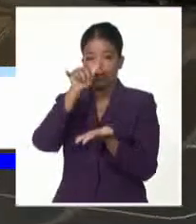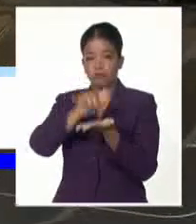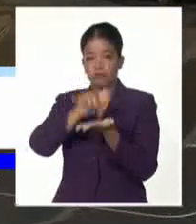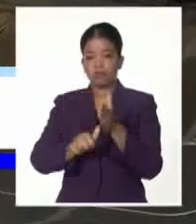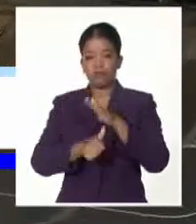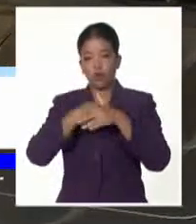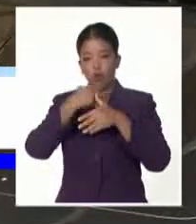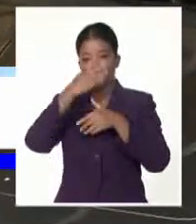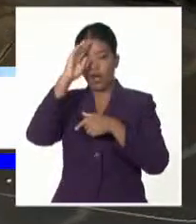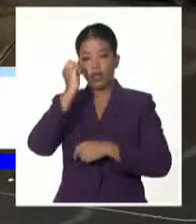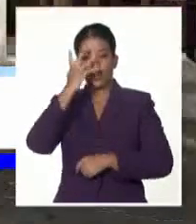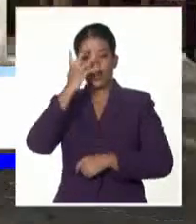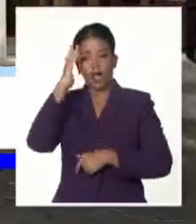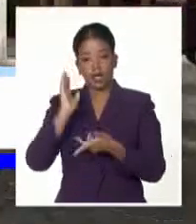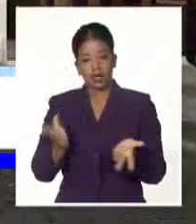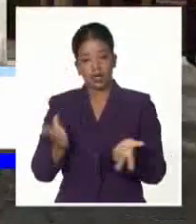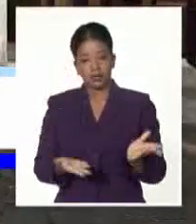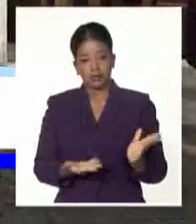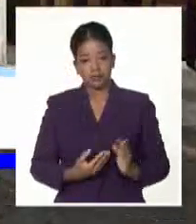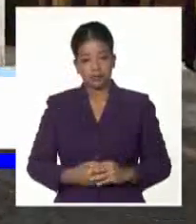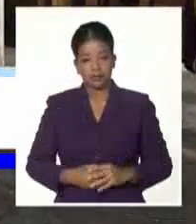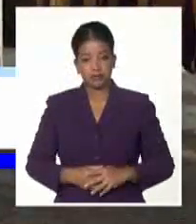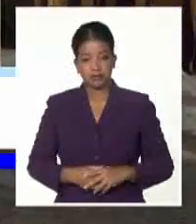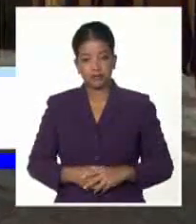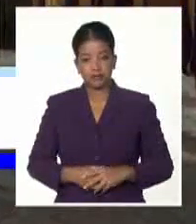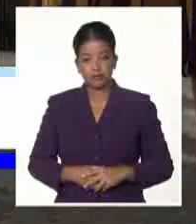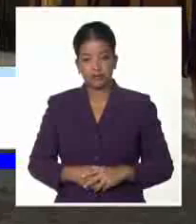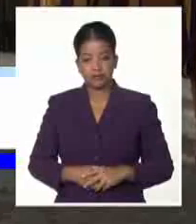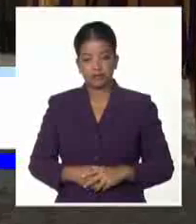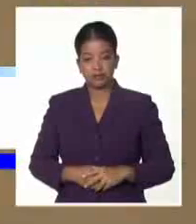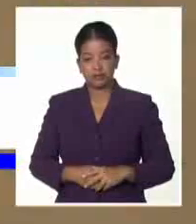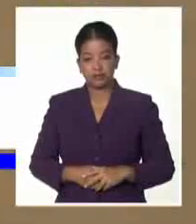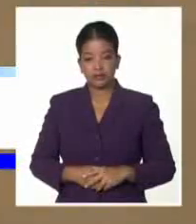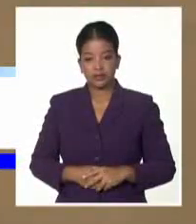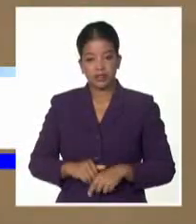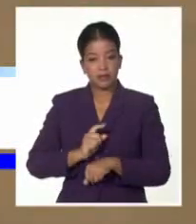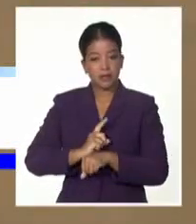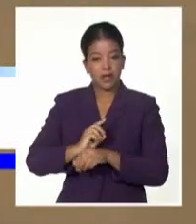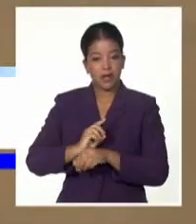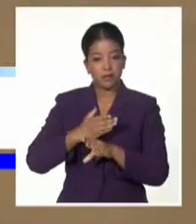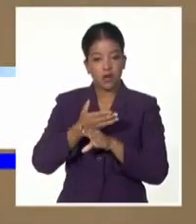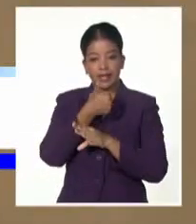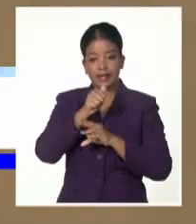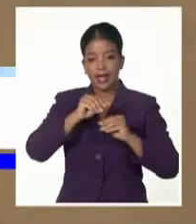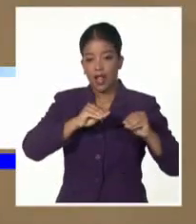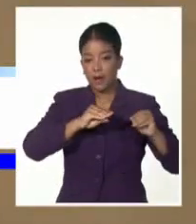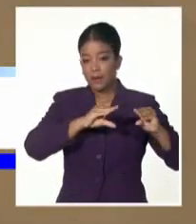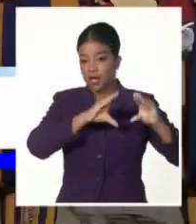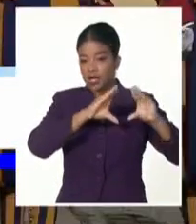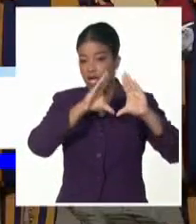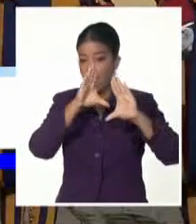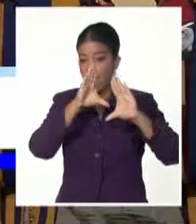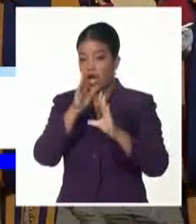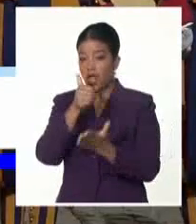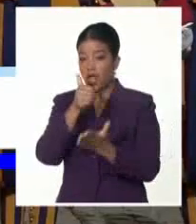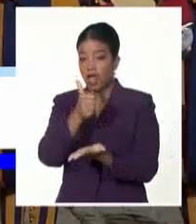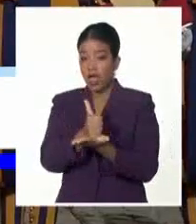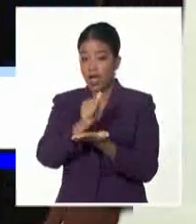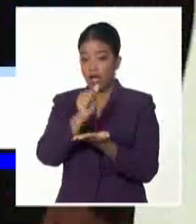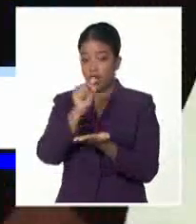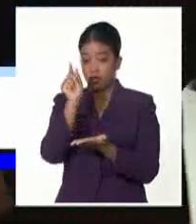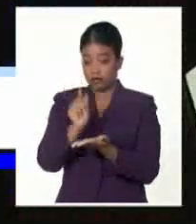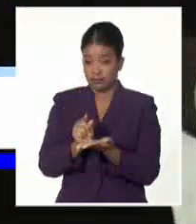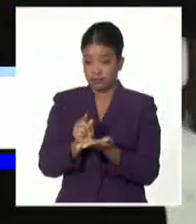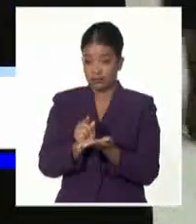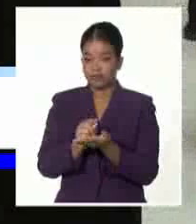Díaz-Canel Bermúdez. Minutos después, exactamente a las 10 de la mañana, hora de Roma, su santidad le dio la bienvenida al